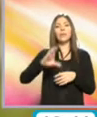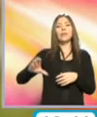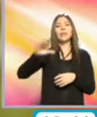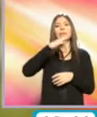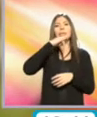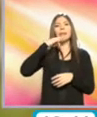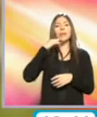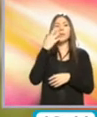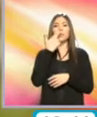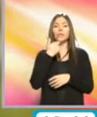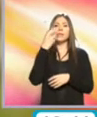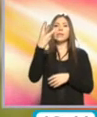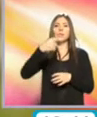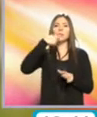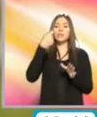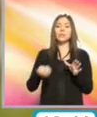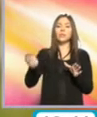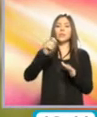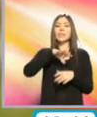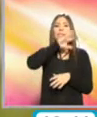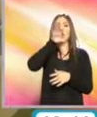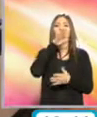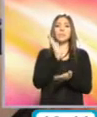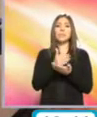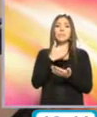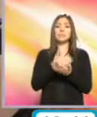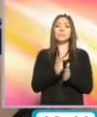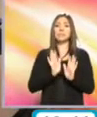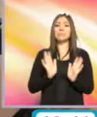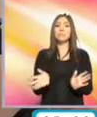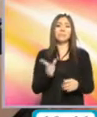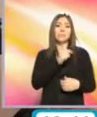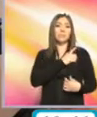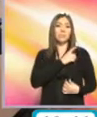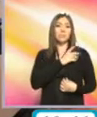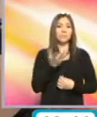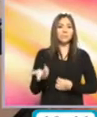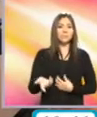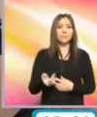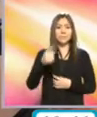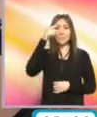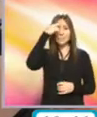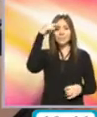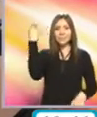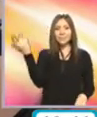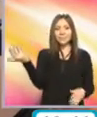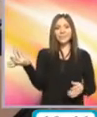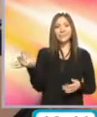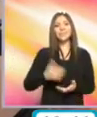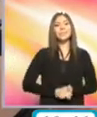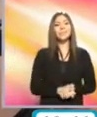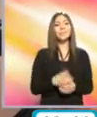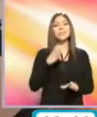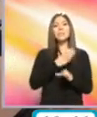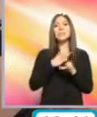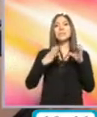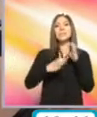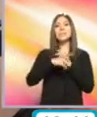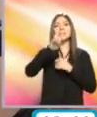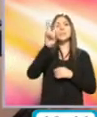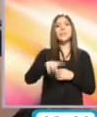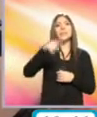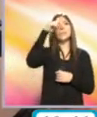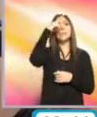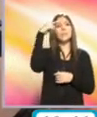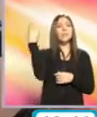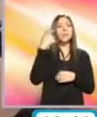3 cucharadas de cebolla picada y nada más. Tan, tan. ¿Te parece? Sencillito. Ingredientes de verdad fáciles y